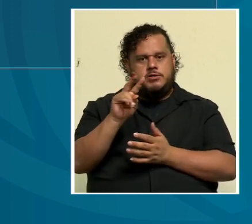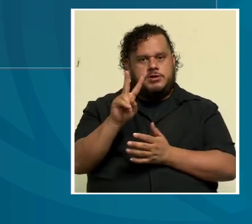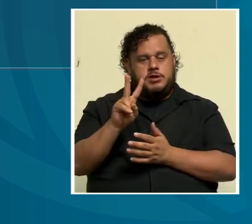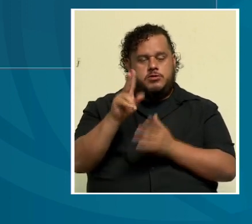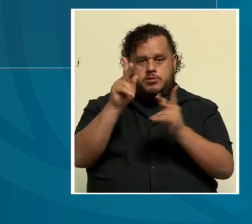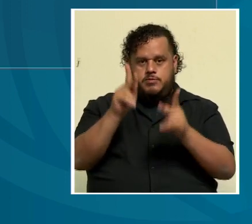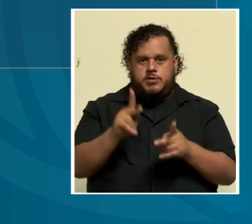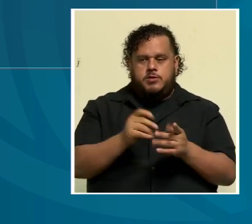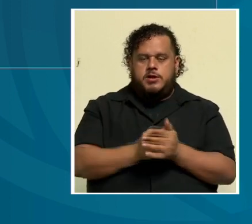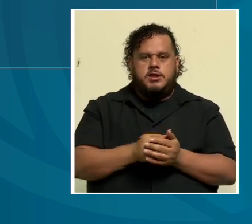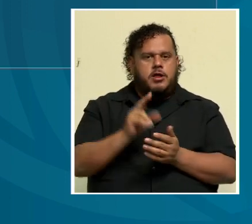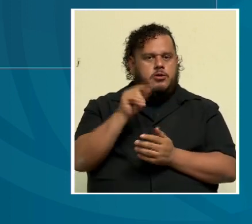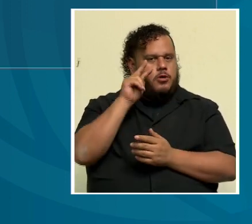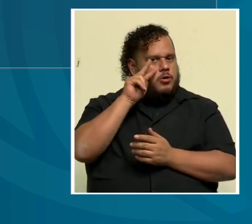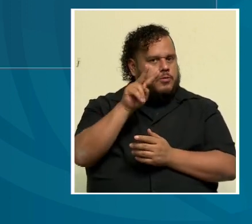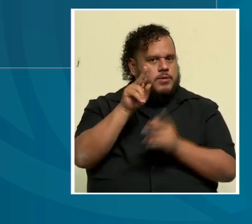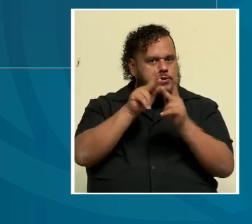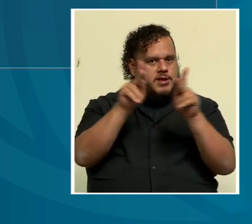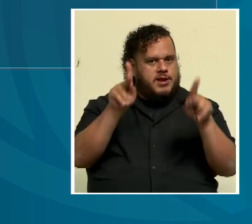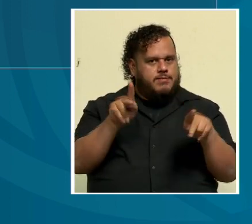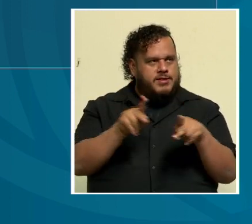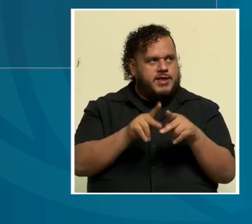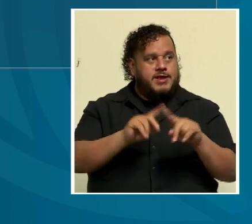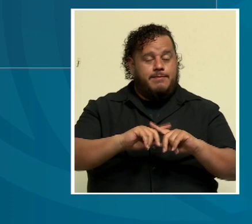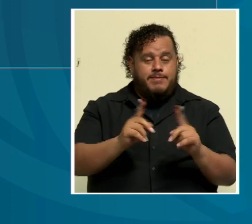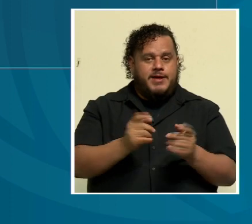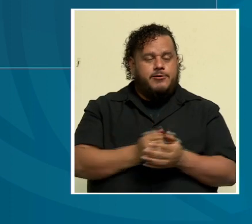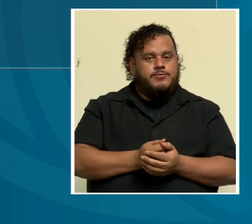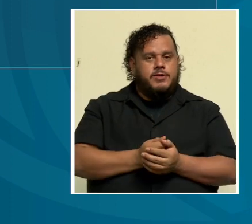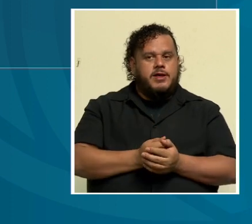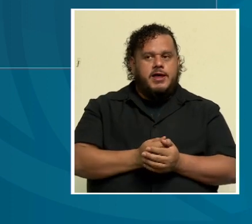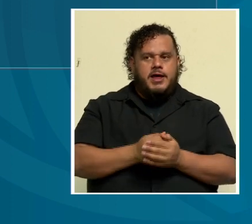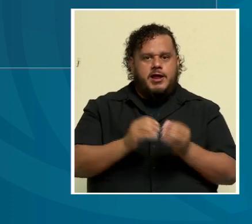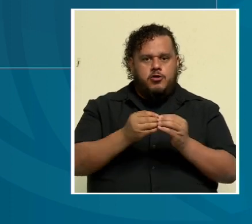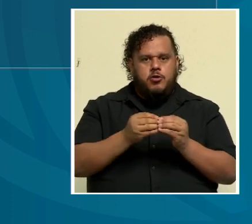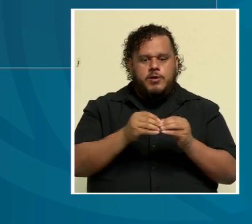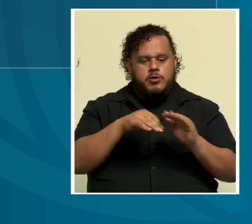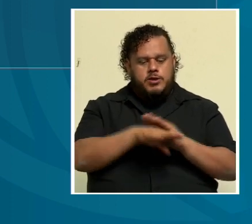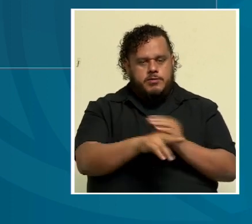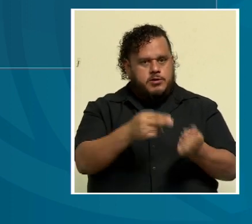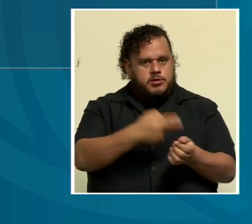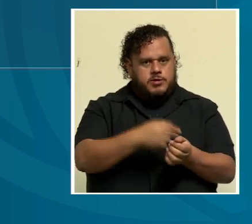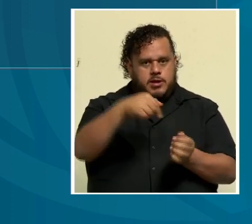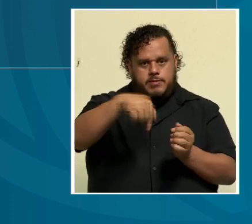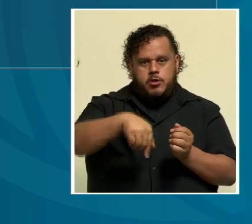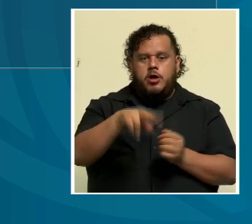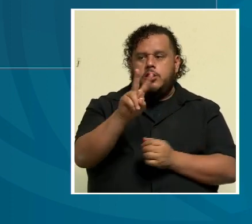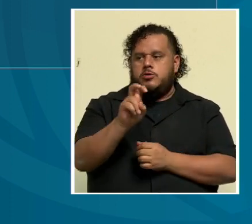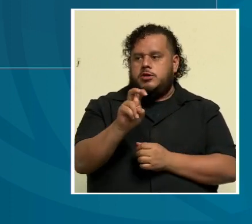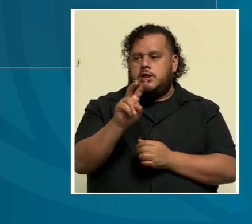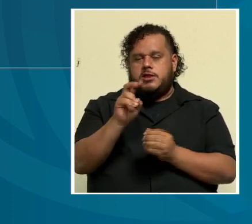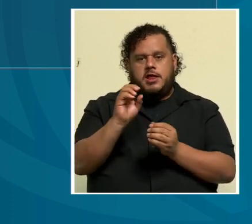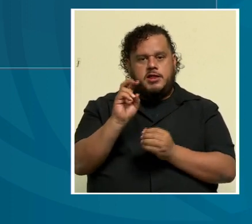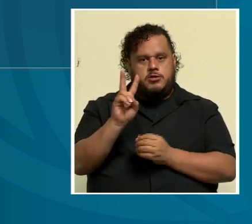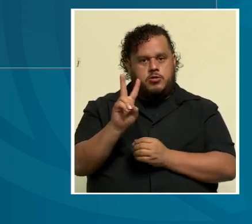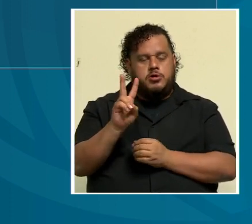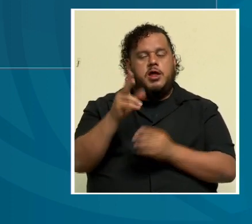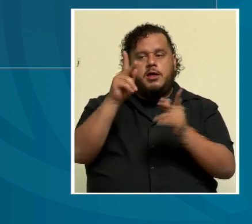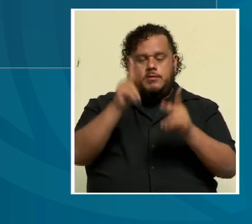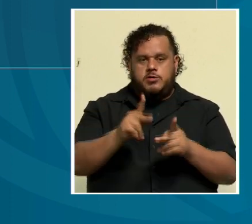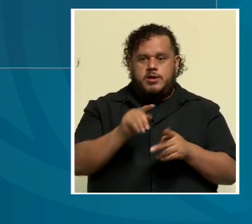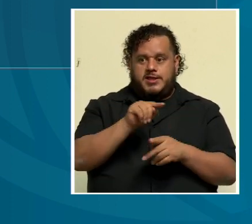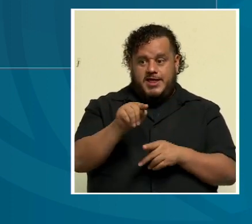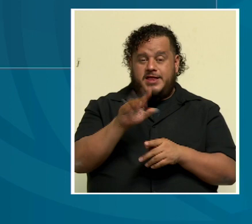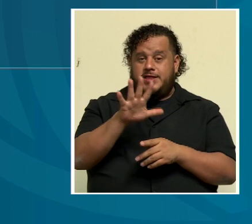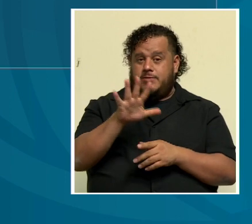7.382 personas. No lo vemos en la pantalla, pero la cifra de hospitalizados para hoy es de 202 personas, de las cuales